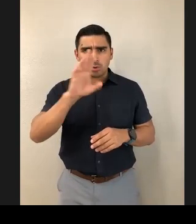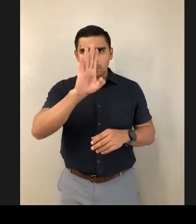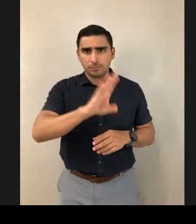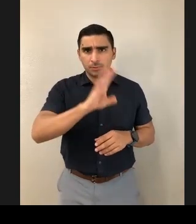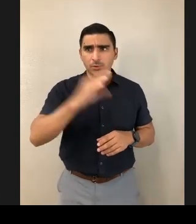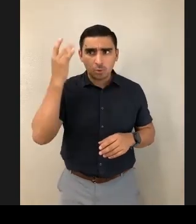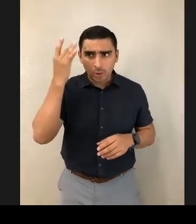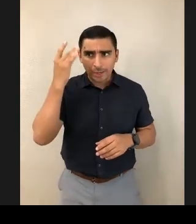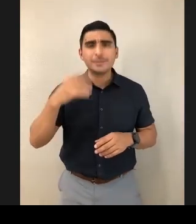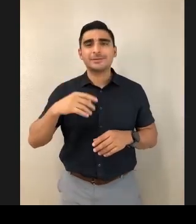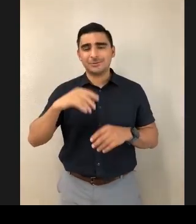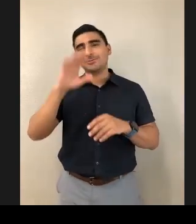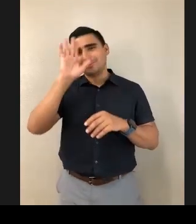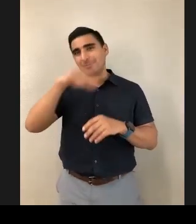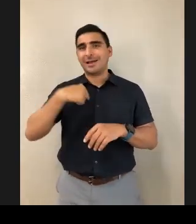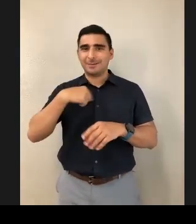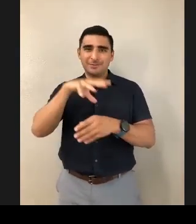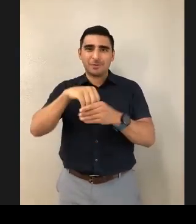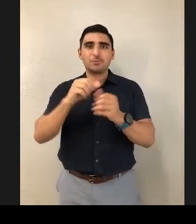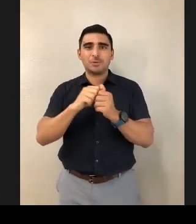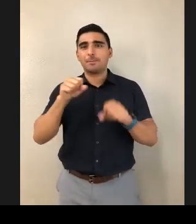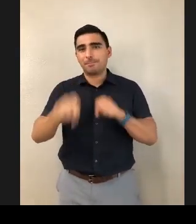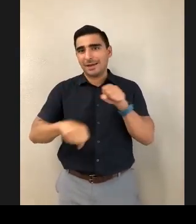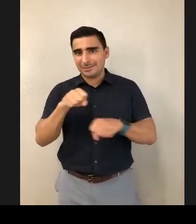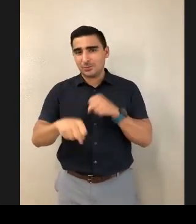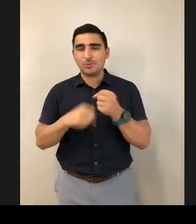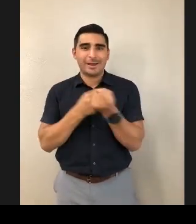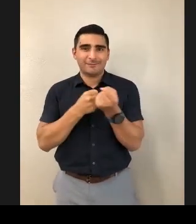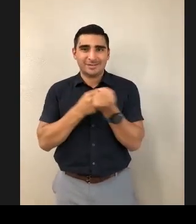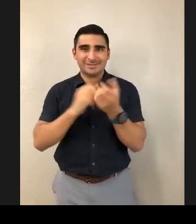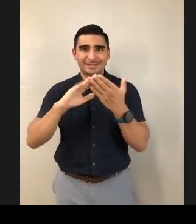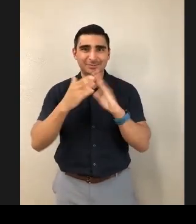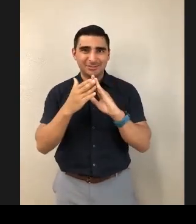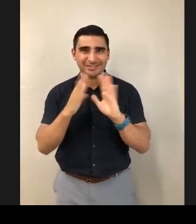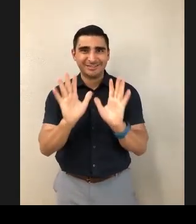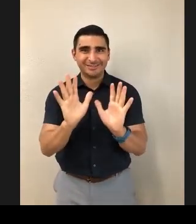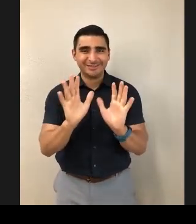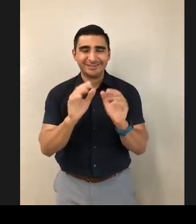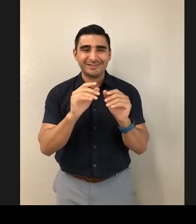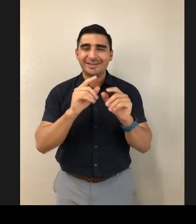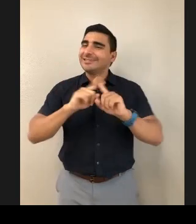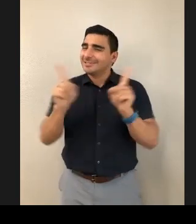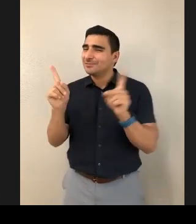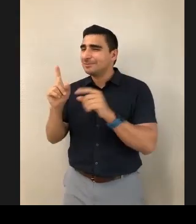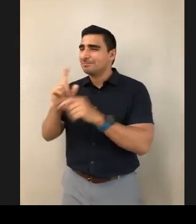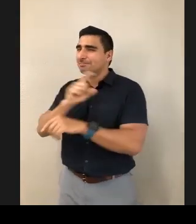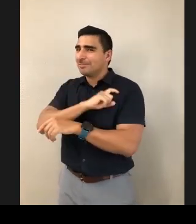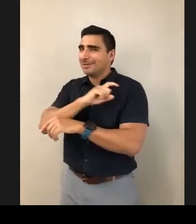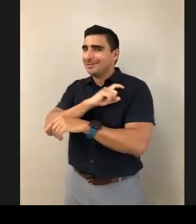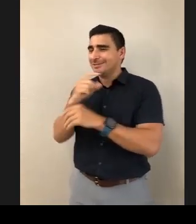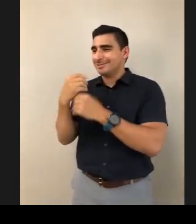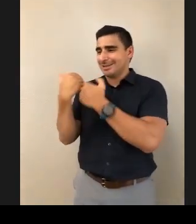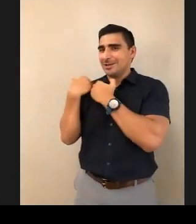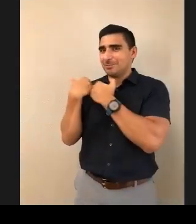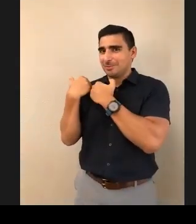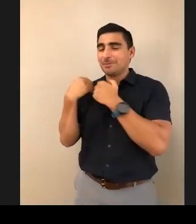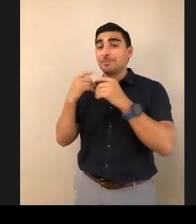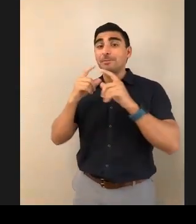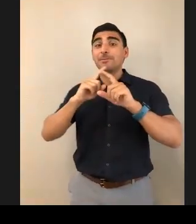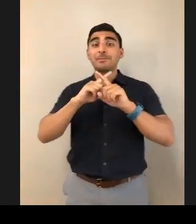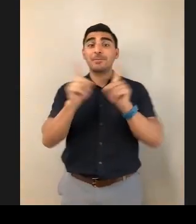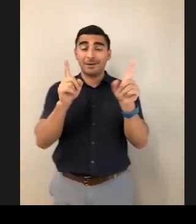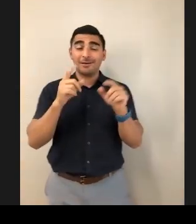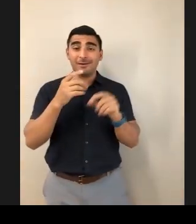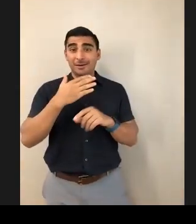trabajar en Boulder. Yo tuve un tiempo en abogar para ciclistas, es muy diferente,